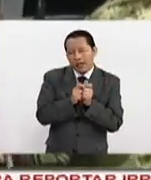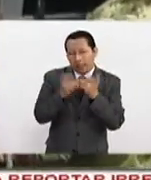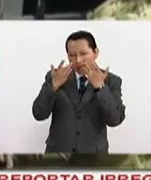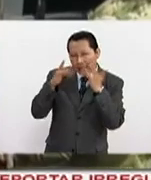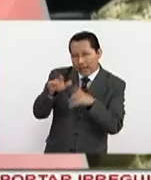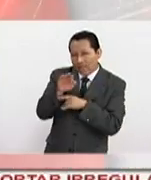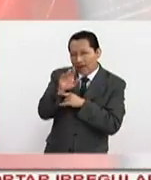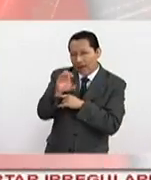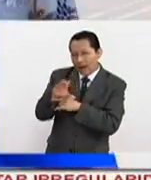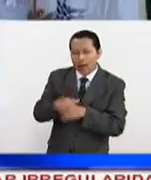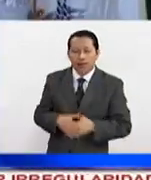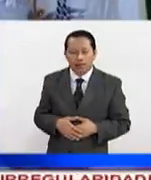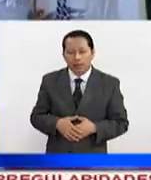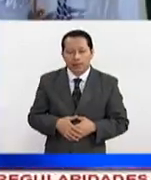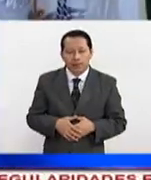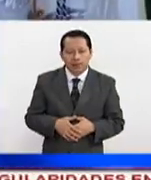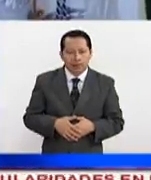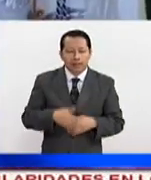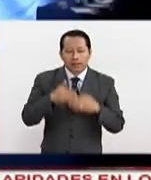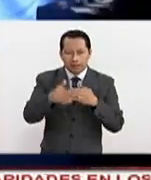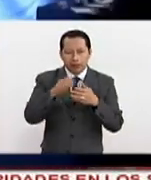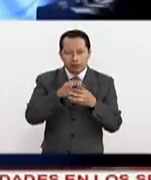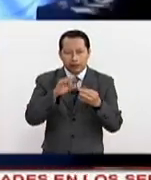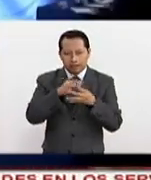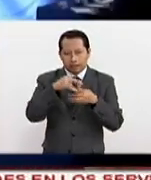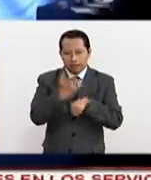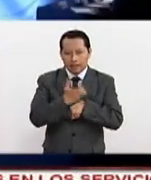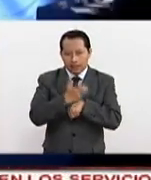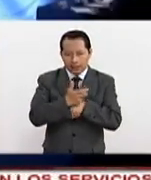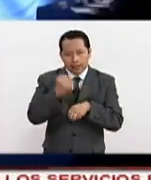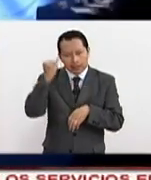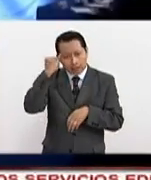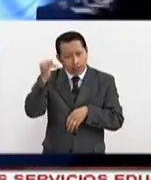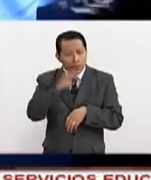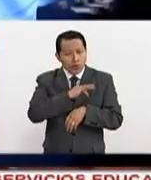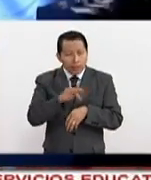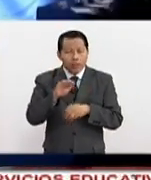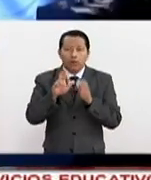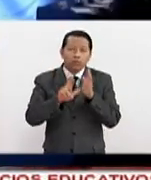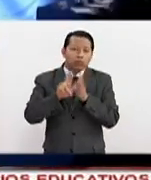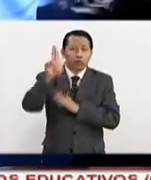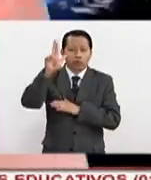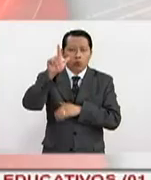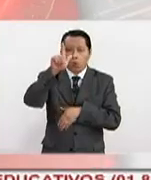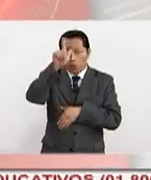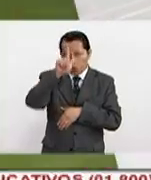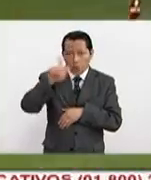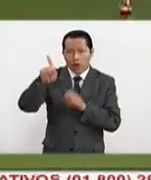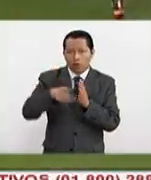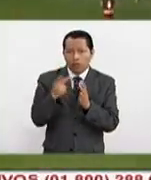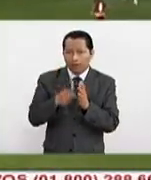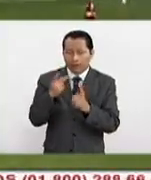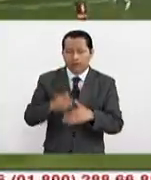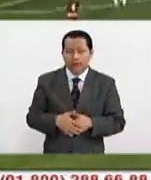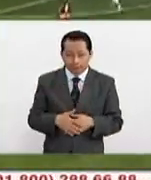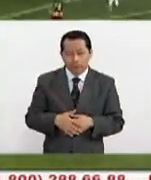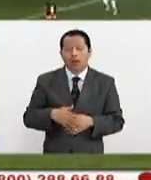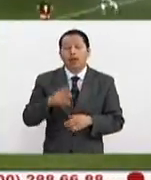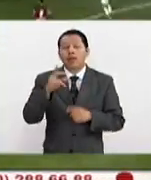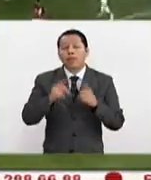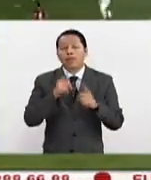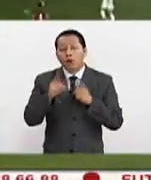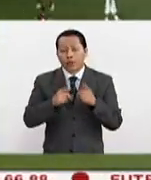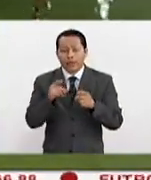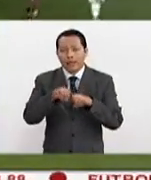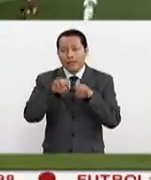FARC. Más adelante, Estados Unidos planea regresar a la Luna. Y en los deportes,